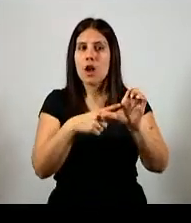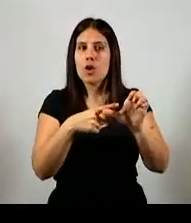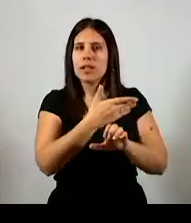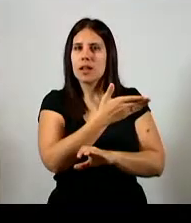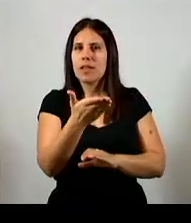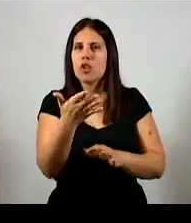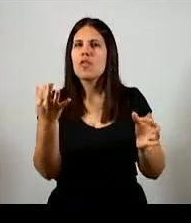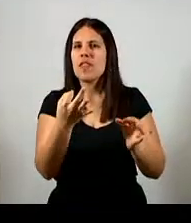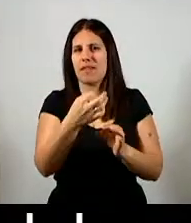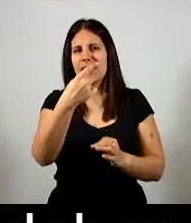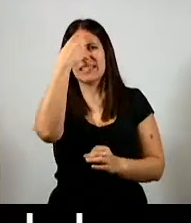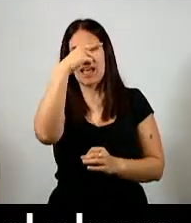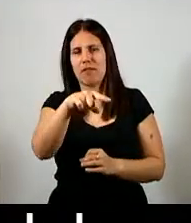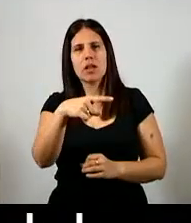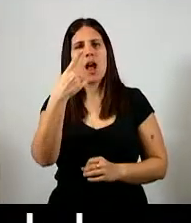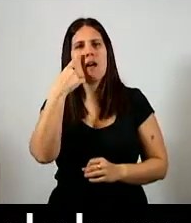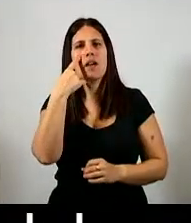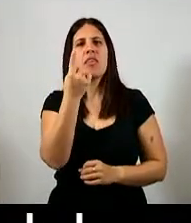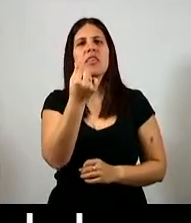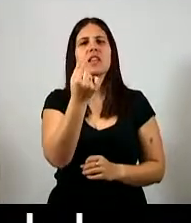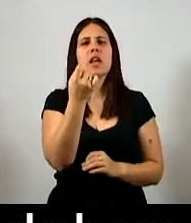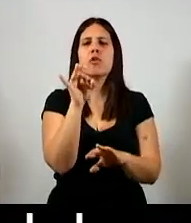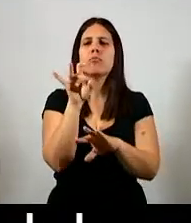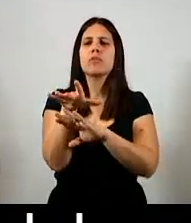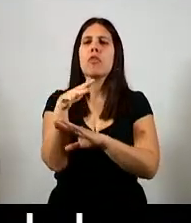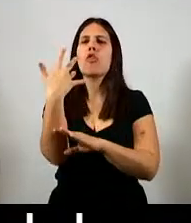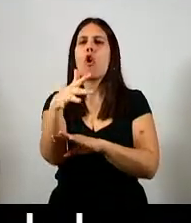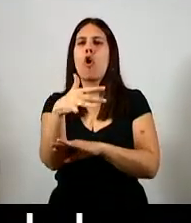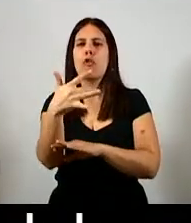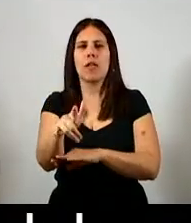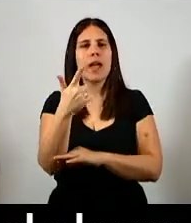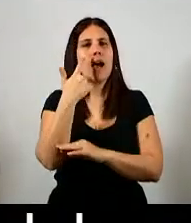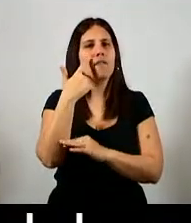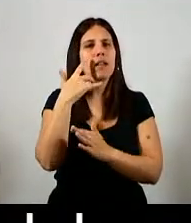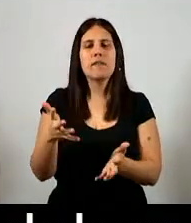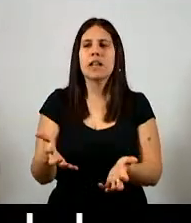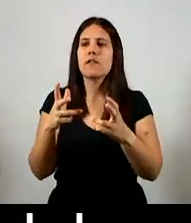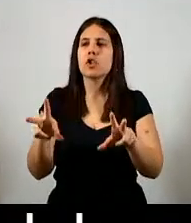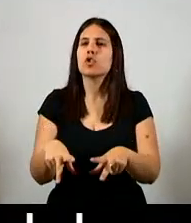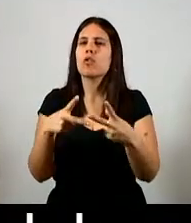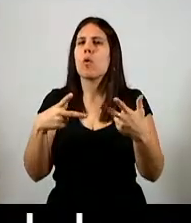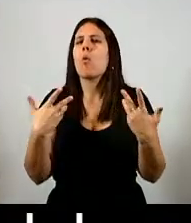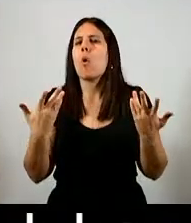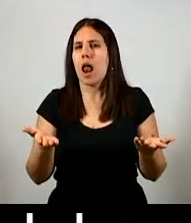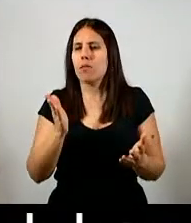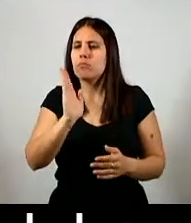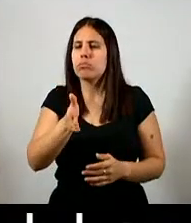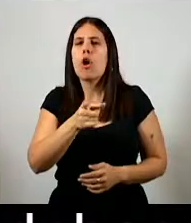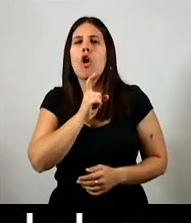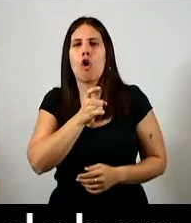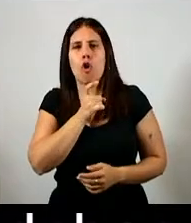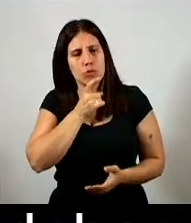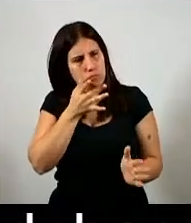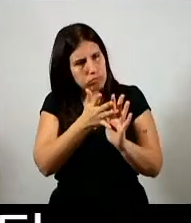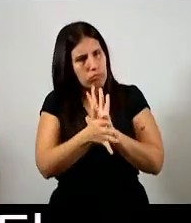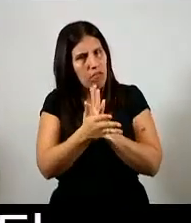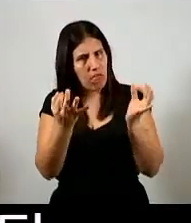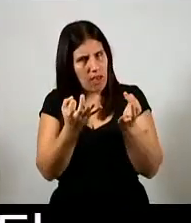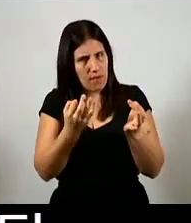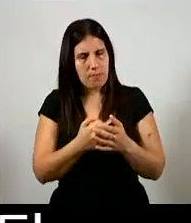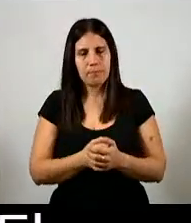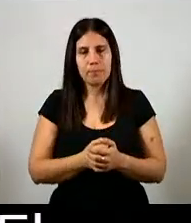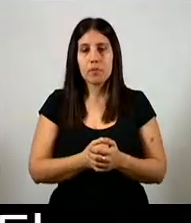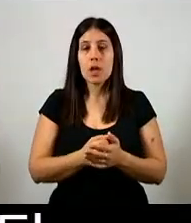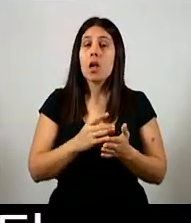cada euro, qué impacto y qué beneficio social tiene. Este programa de cooperación también destaca por ser el